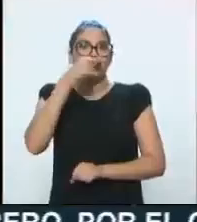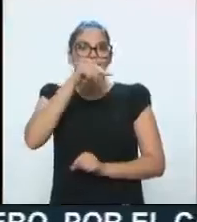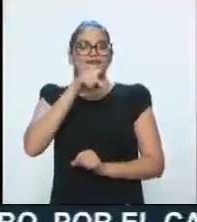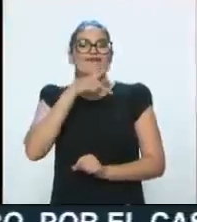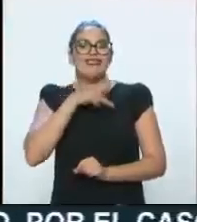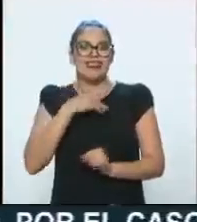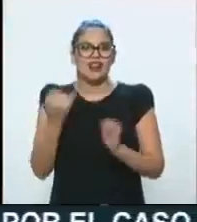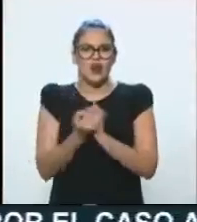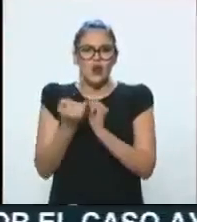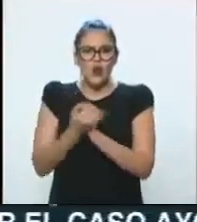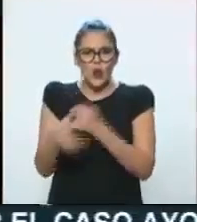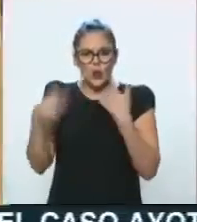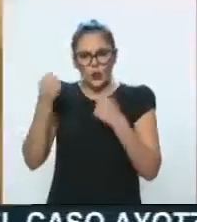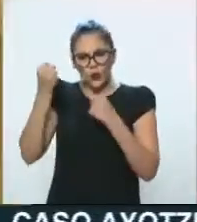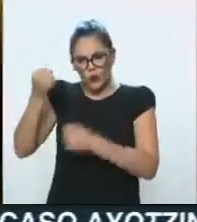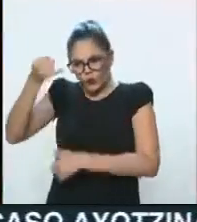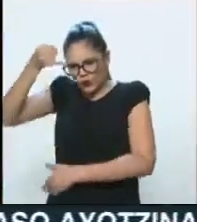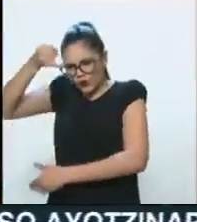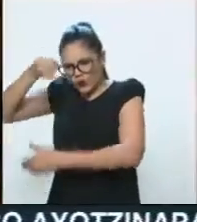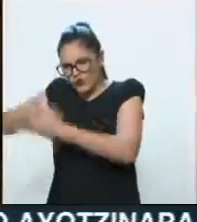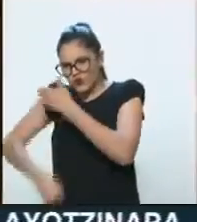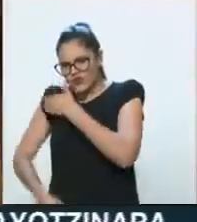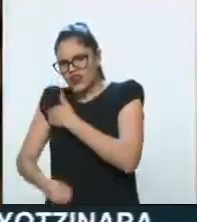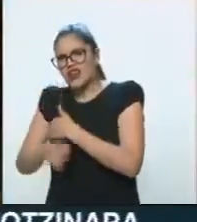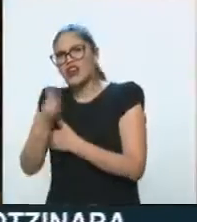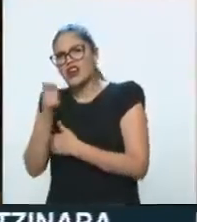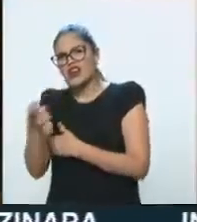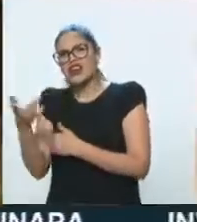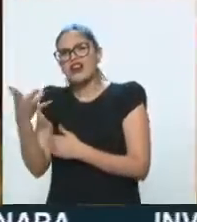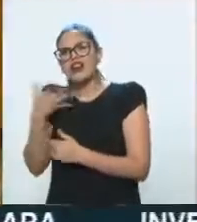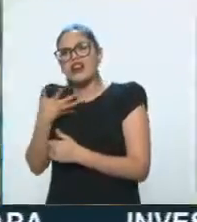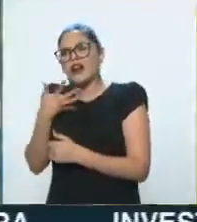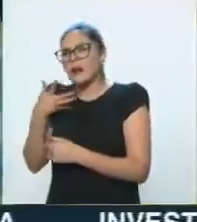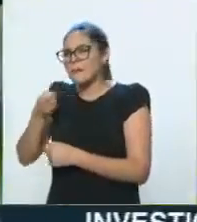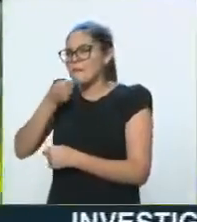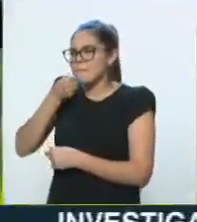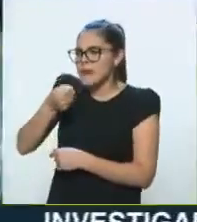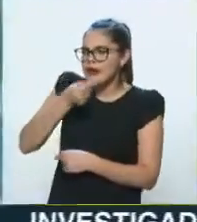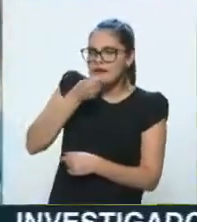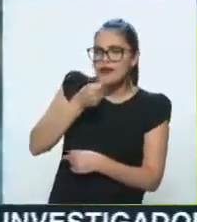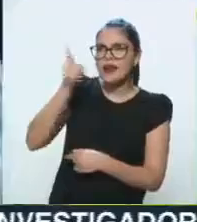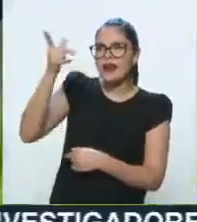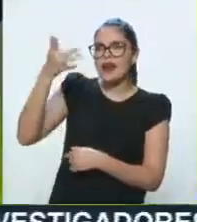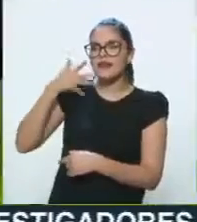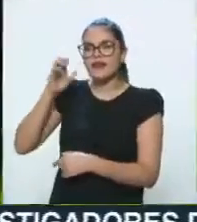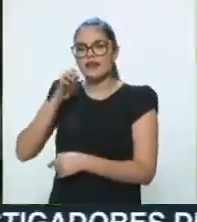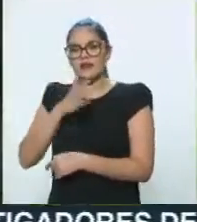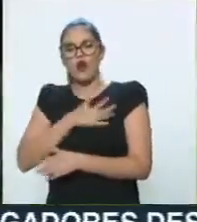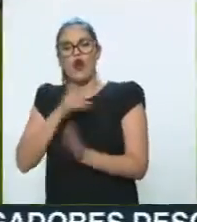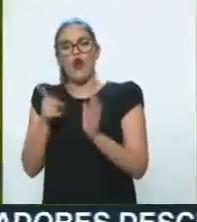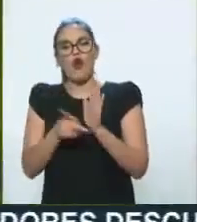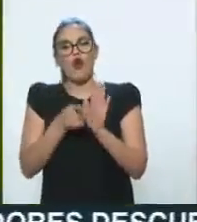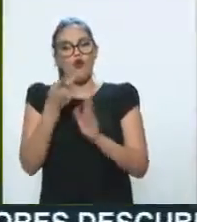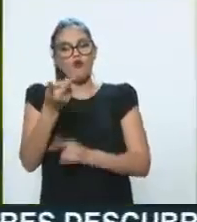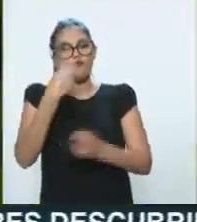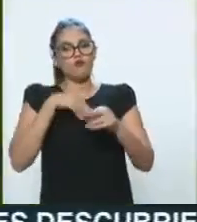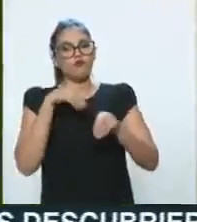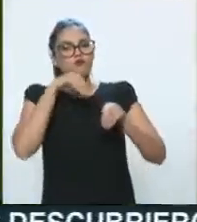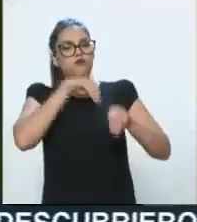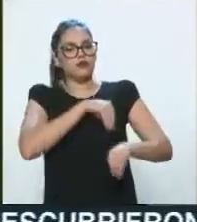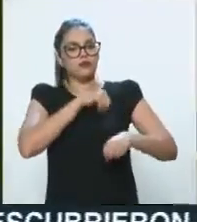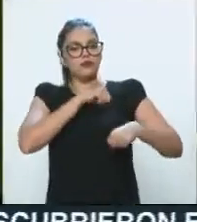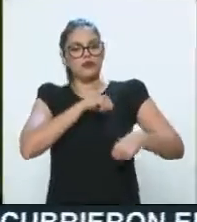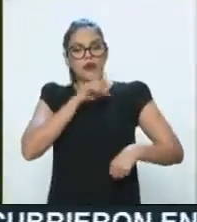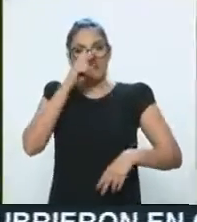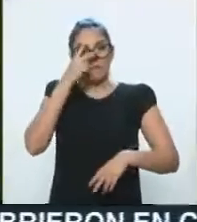estuvieron muy metidas en esta especie de que los periodistas en españa han llamado la reconquista de mexico que